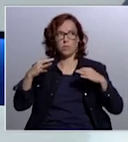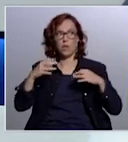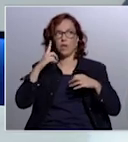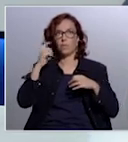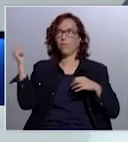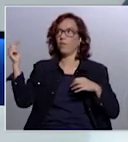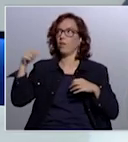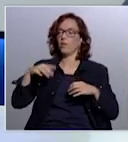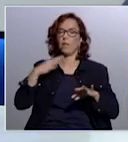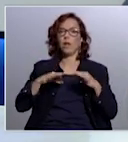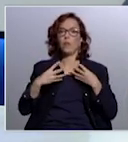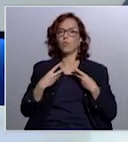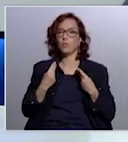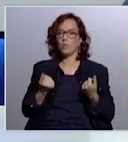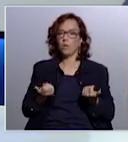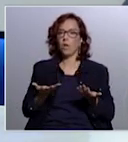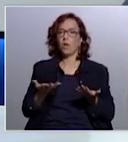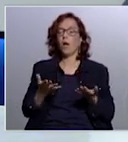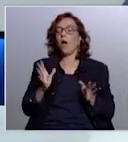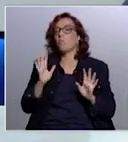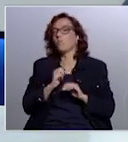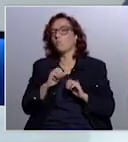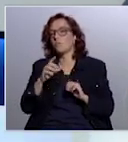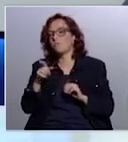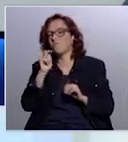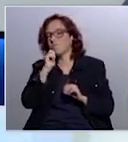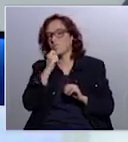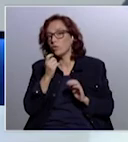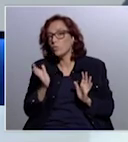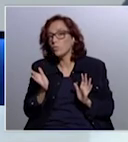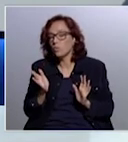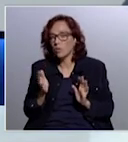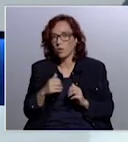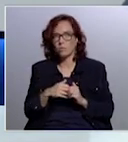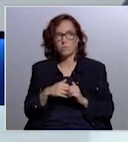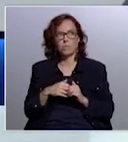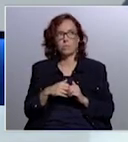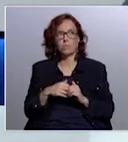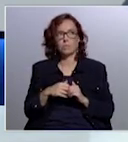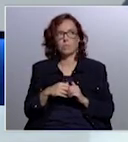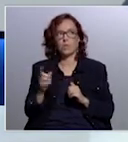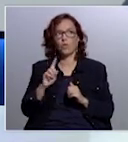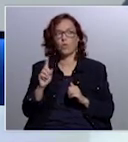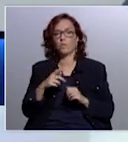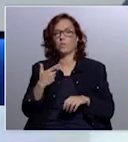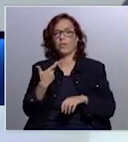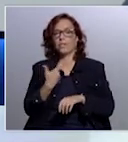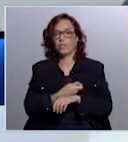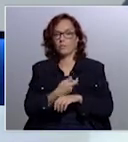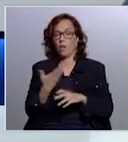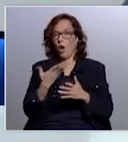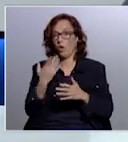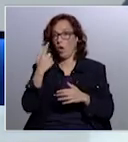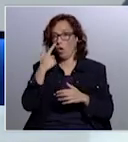experiencia venir al teatro de sensibilizarse capas que no te gusta yo no se trata de poner una inyección diciendo bueno ahora que conociste